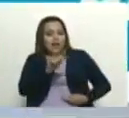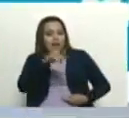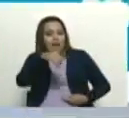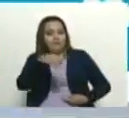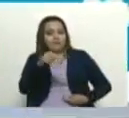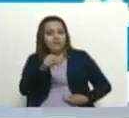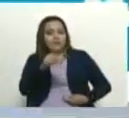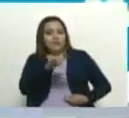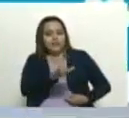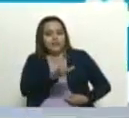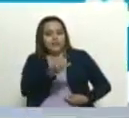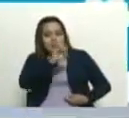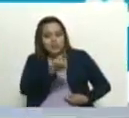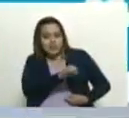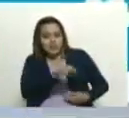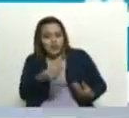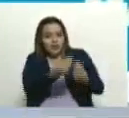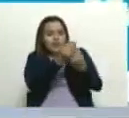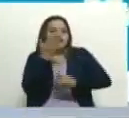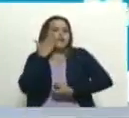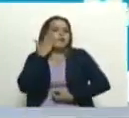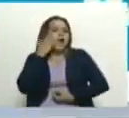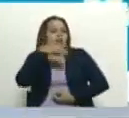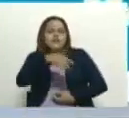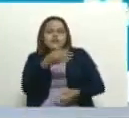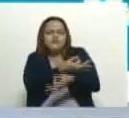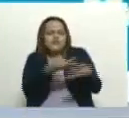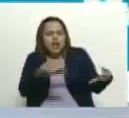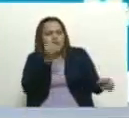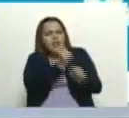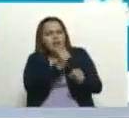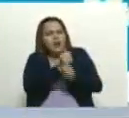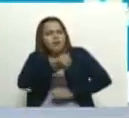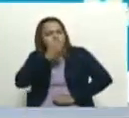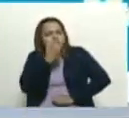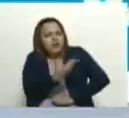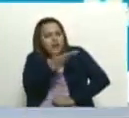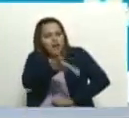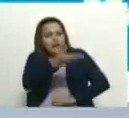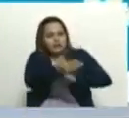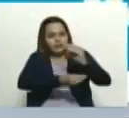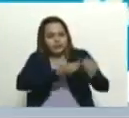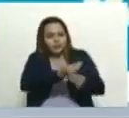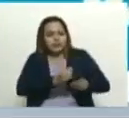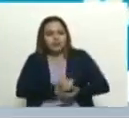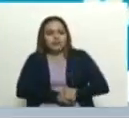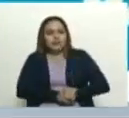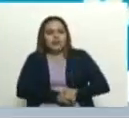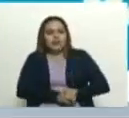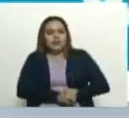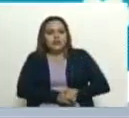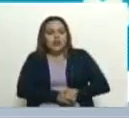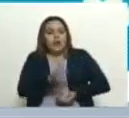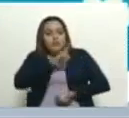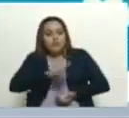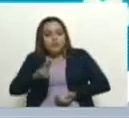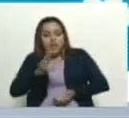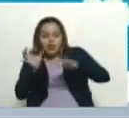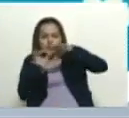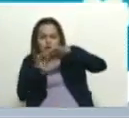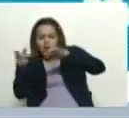y bueno, todo este trabajo tan bonito, magnífico, a través de las células madre. Ya